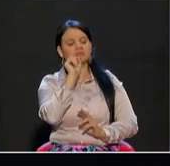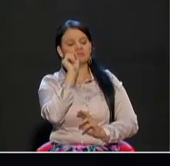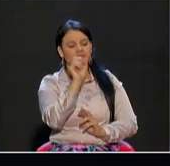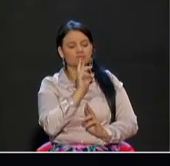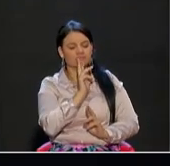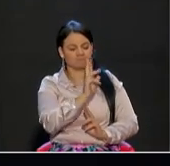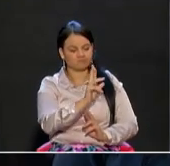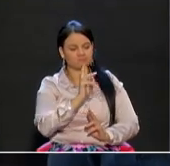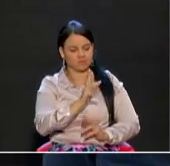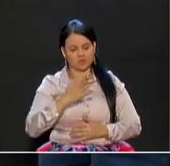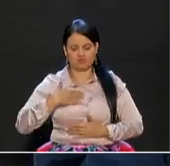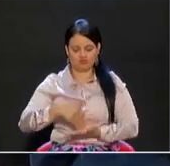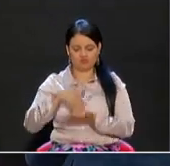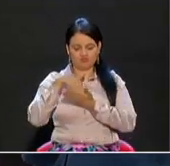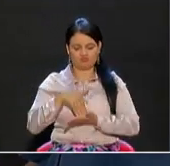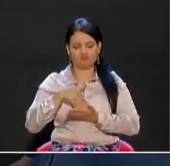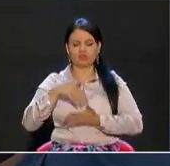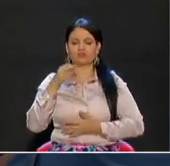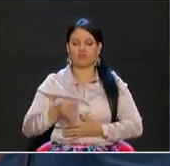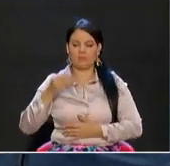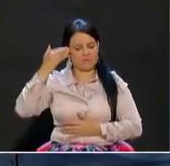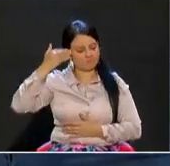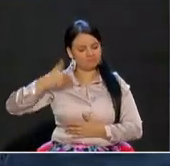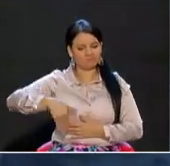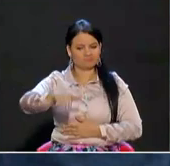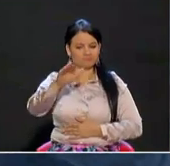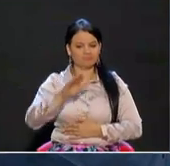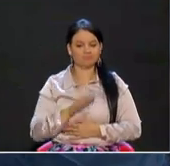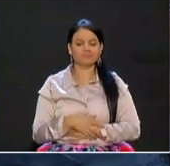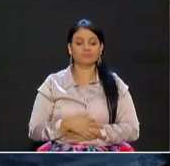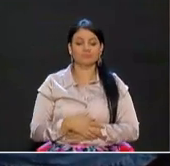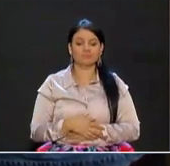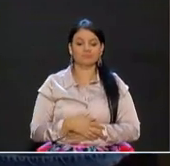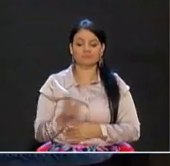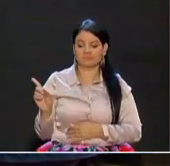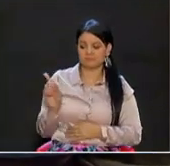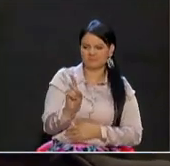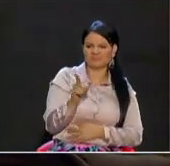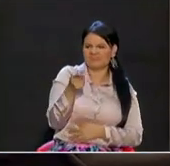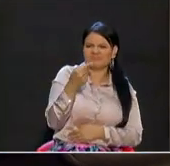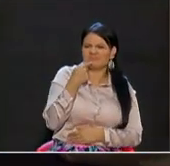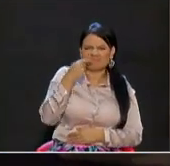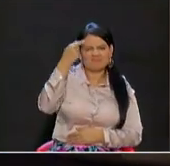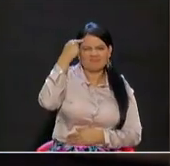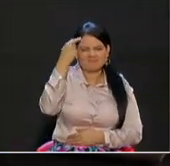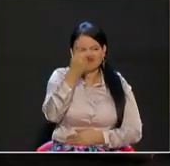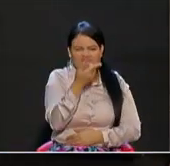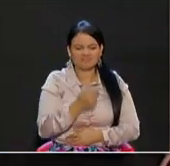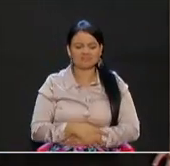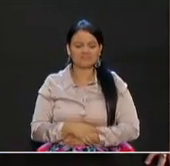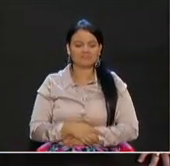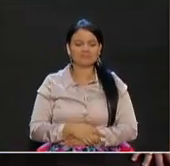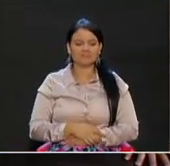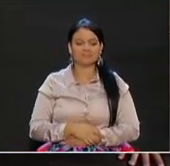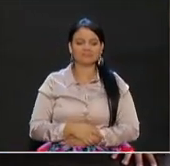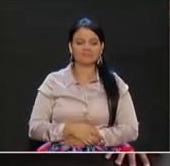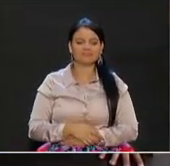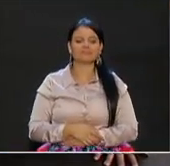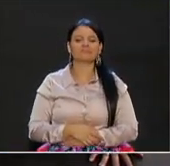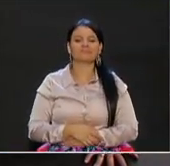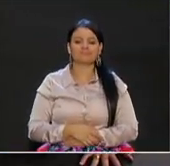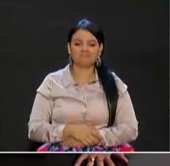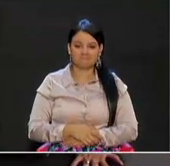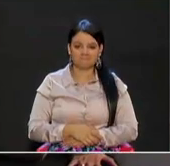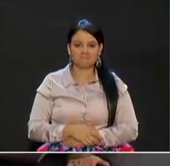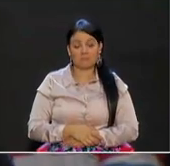siempre cantidad todo mauricio todo que le dice a nuestro periodista de televen sin duda alguna hay que permitir y garantizar la